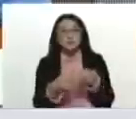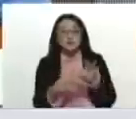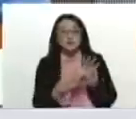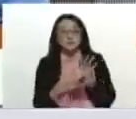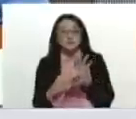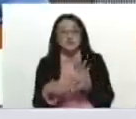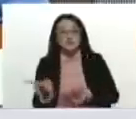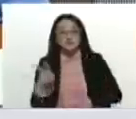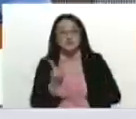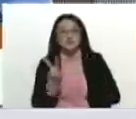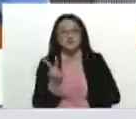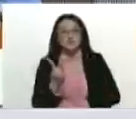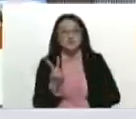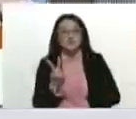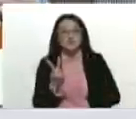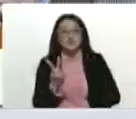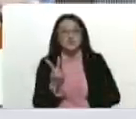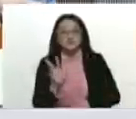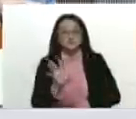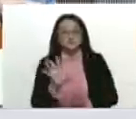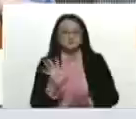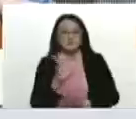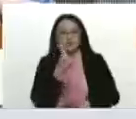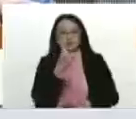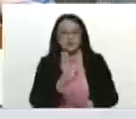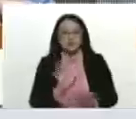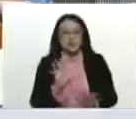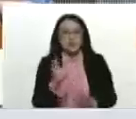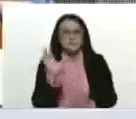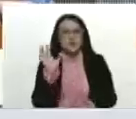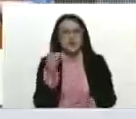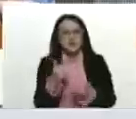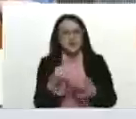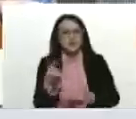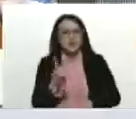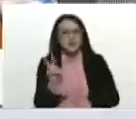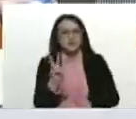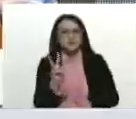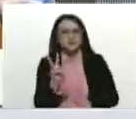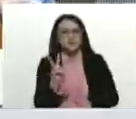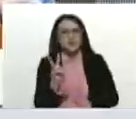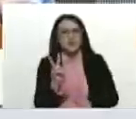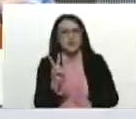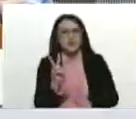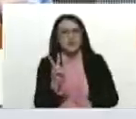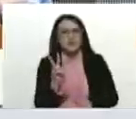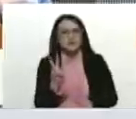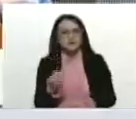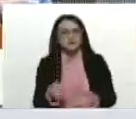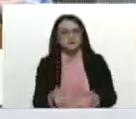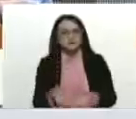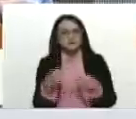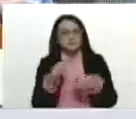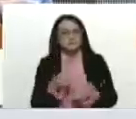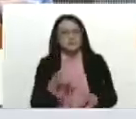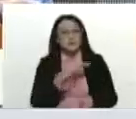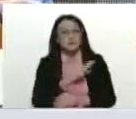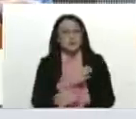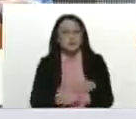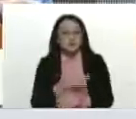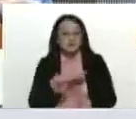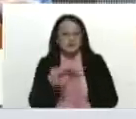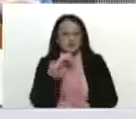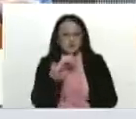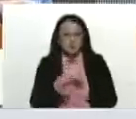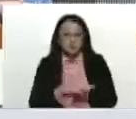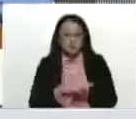Venezuela vaya ridícula es verdad un país como Venezuela resulta que es una amenaza Para mayor Potencia de